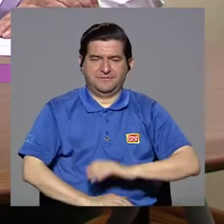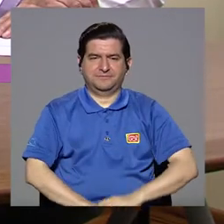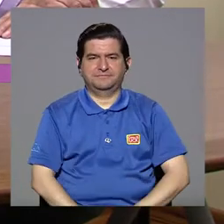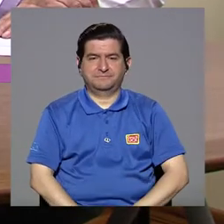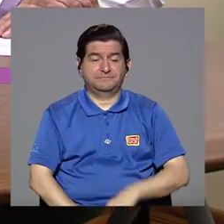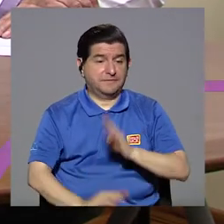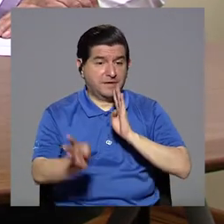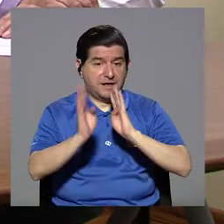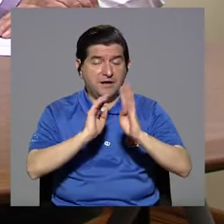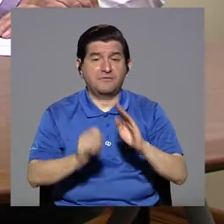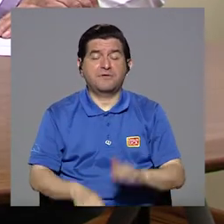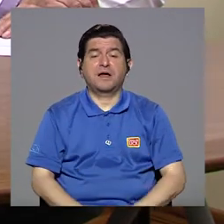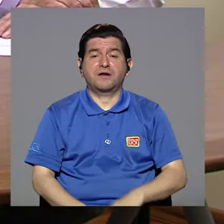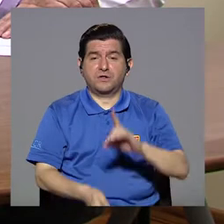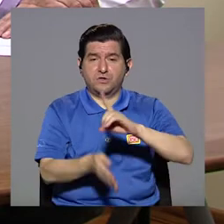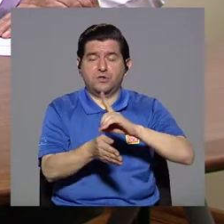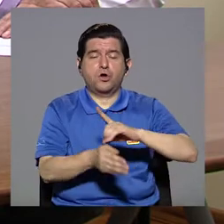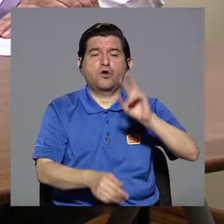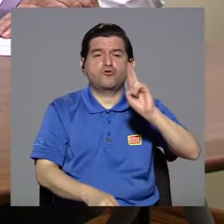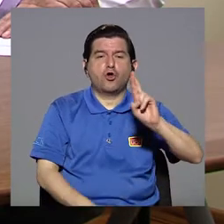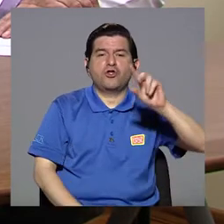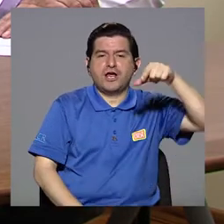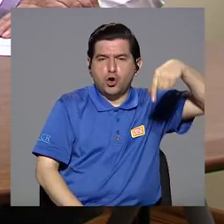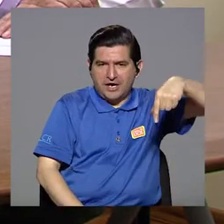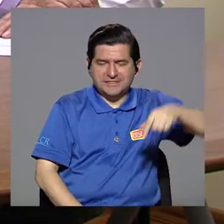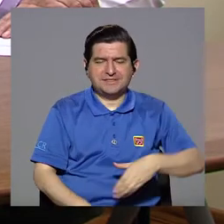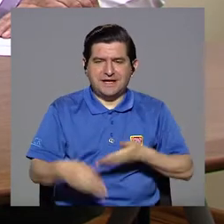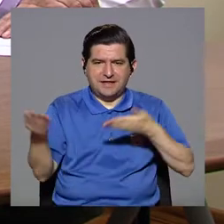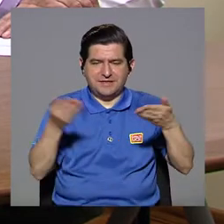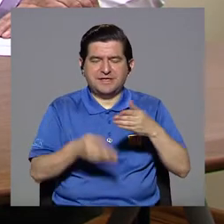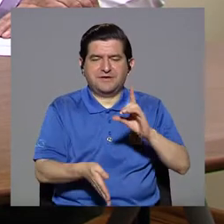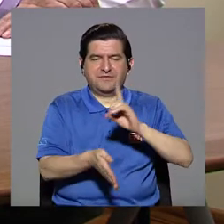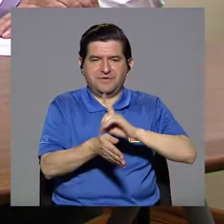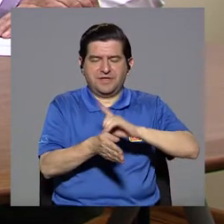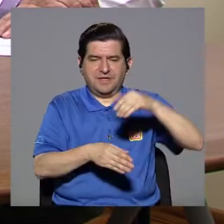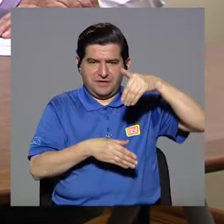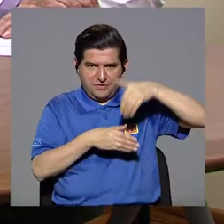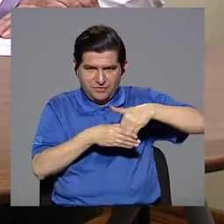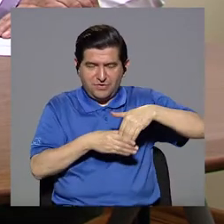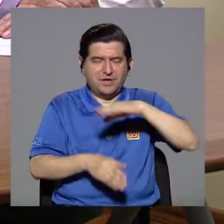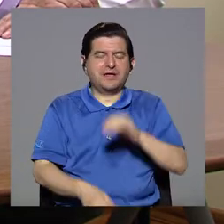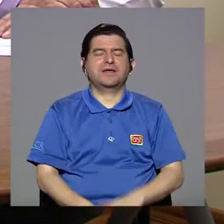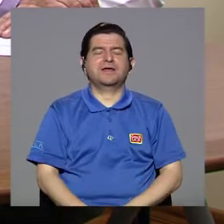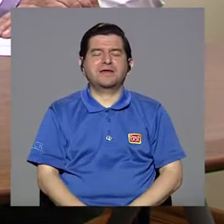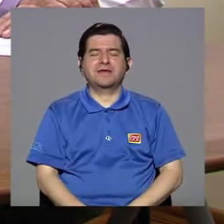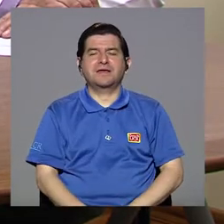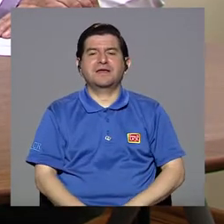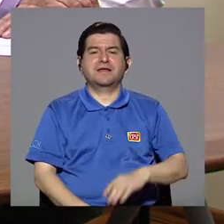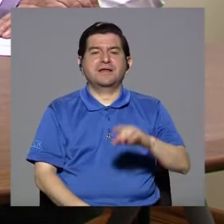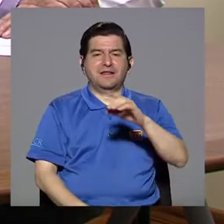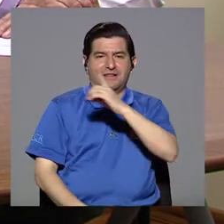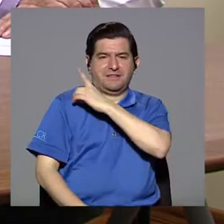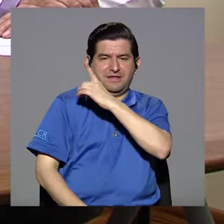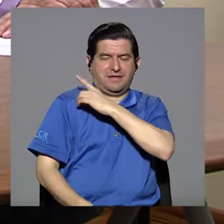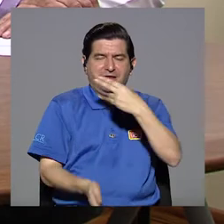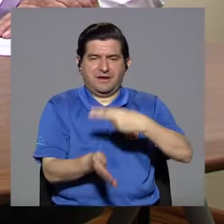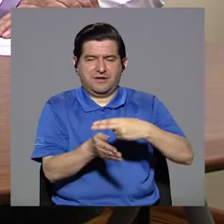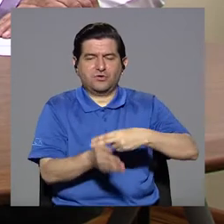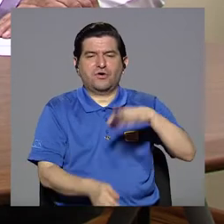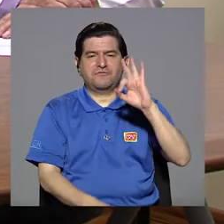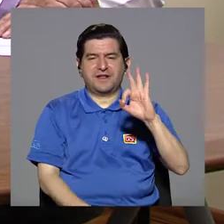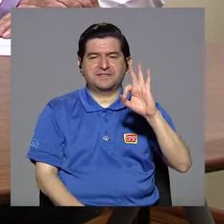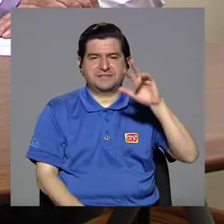san rafael en alajuela estamos conversando con los médicos rodrigo quezada del servicio medicina interna y con el director del hospital francisco